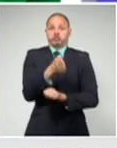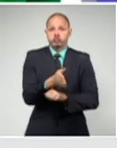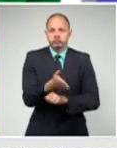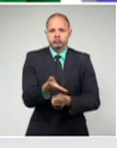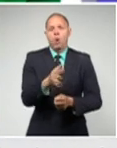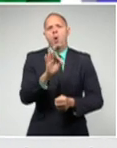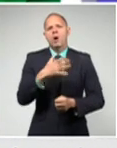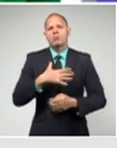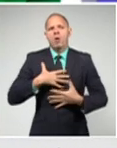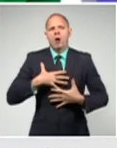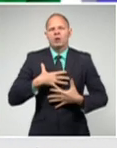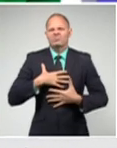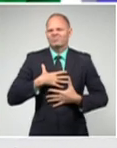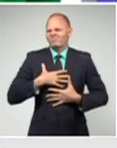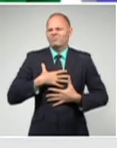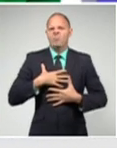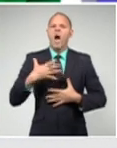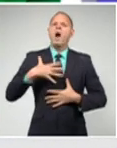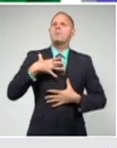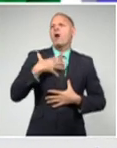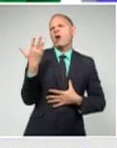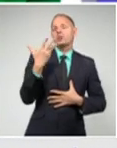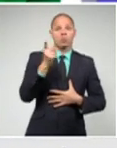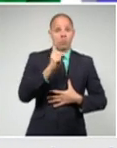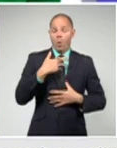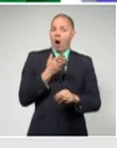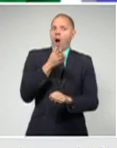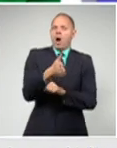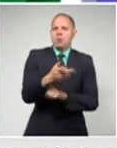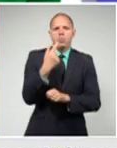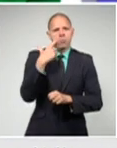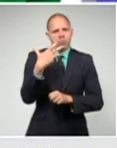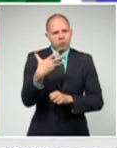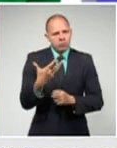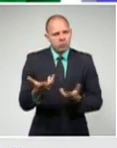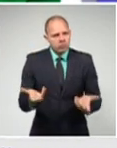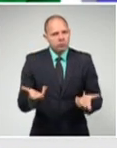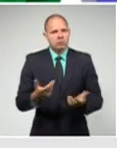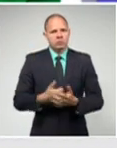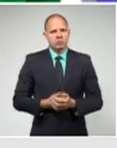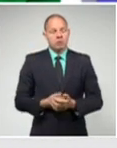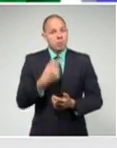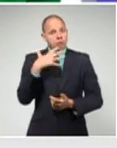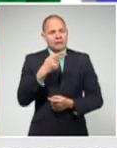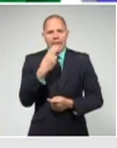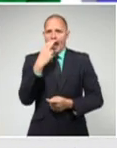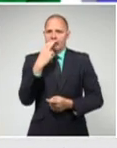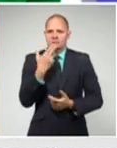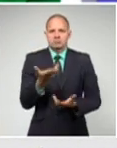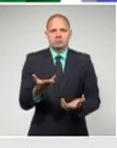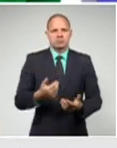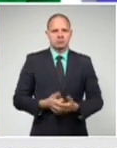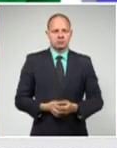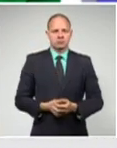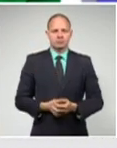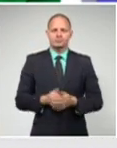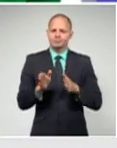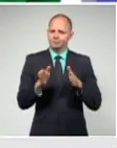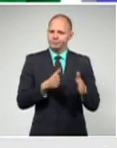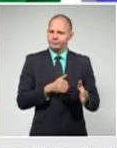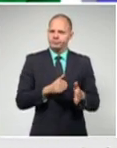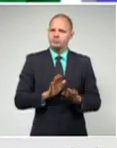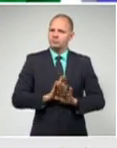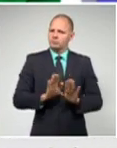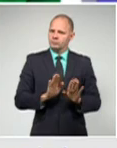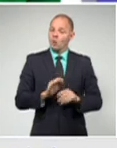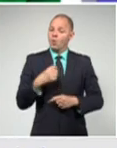mantenemos. Eso es un elemento importante. Como importante es que las personas que tenemos